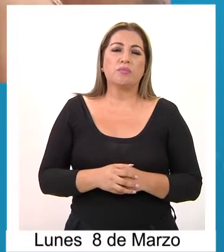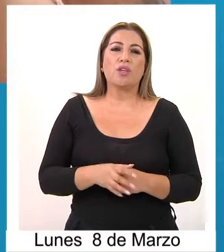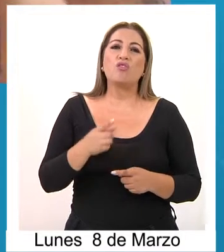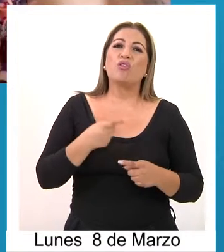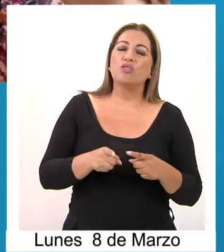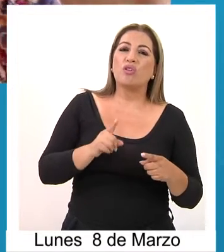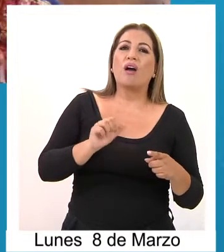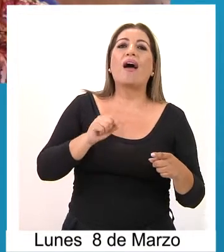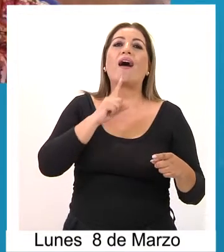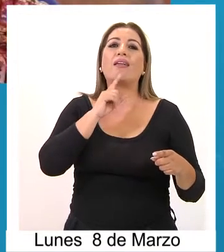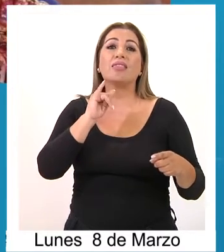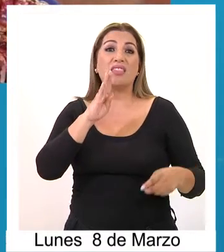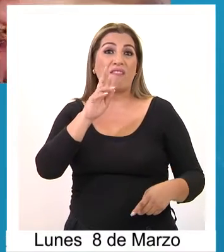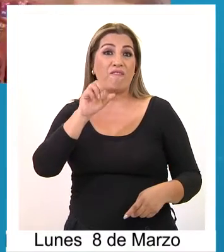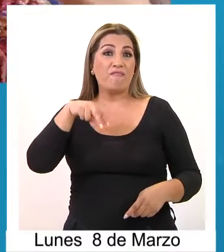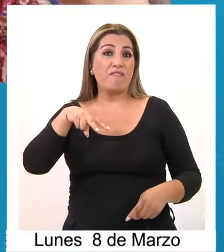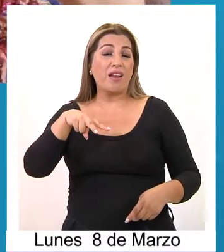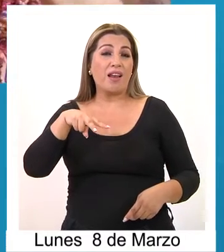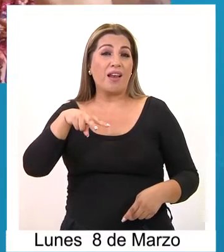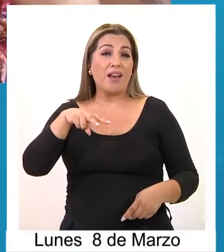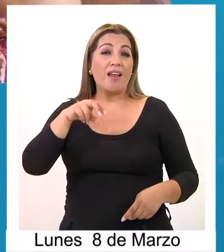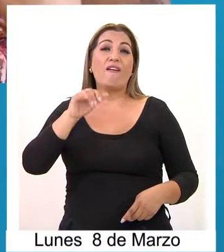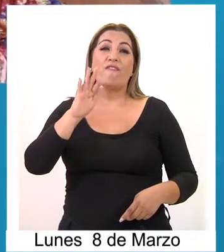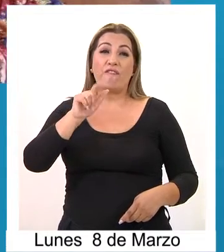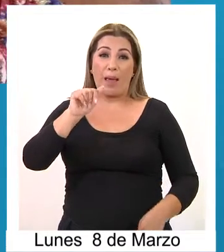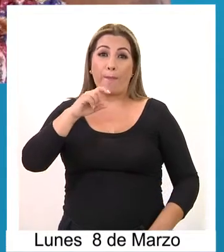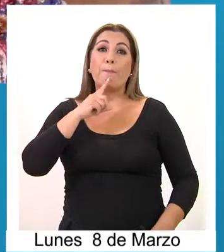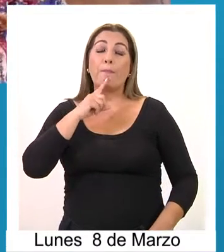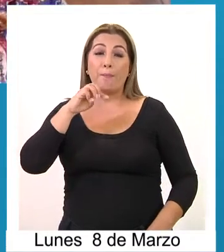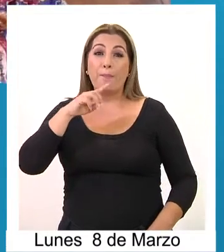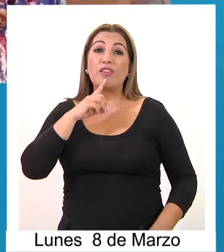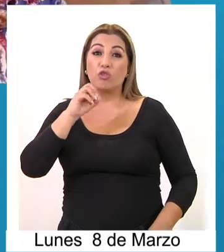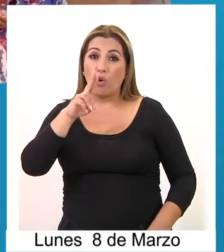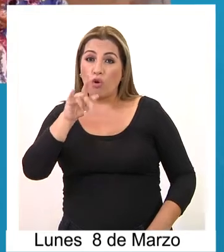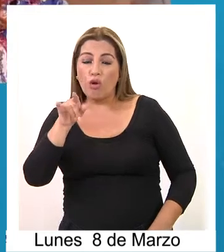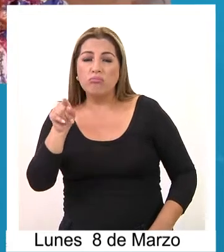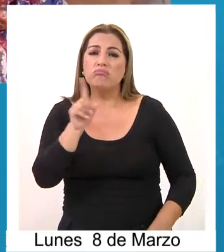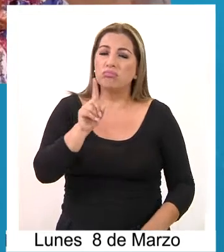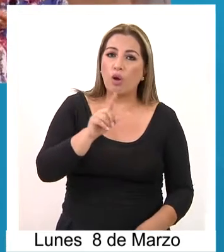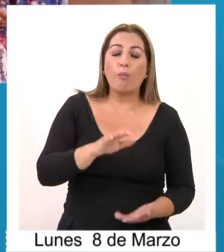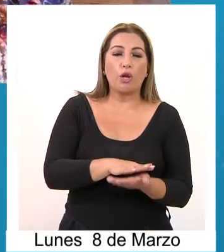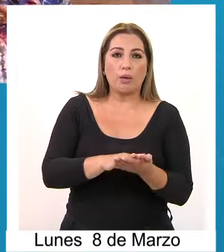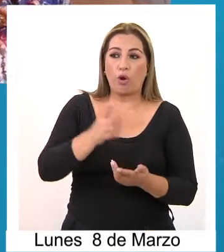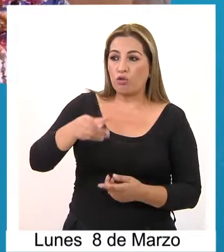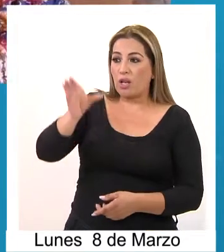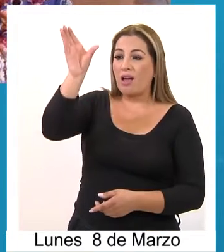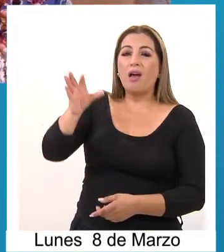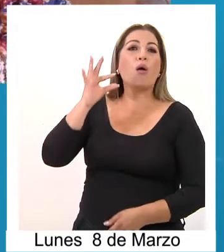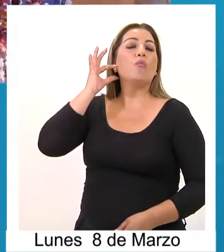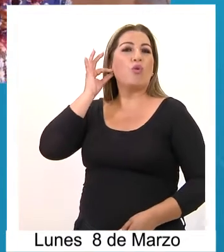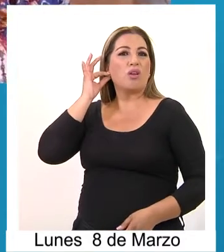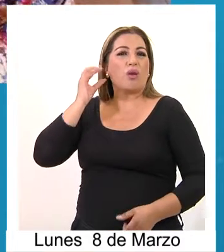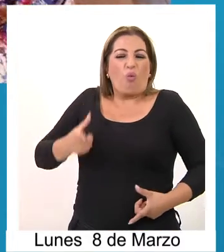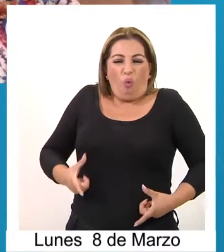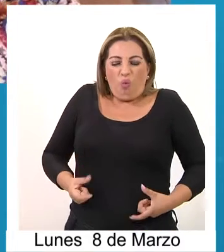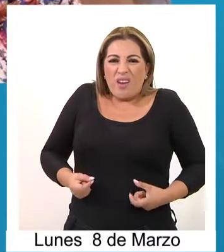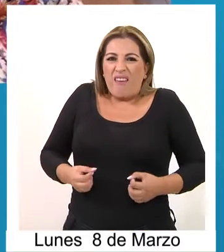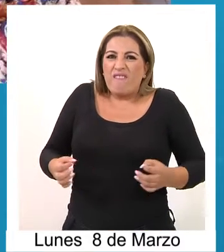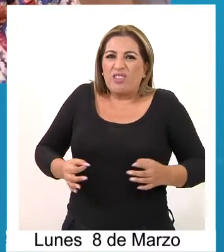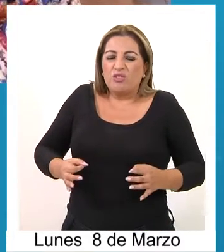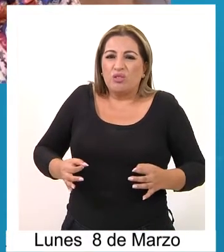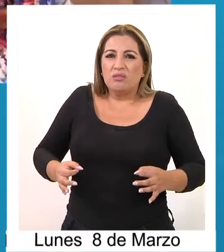antiinflamatorio que ha mostrado algunos defectos y algunos riesgos potenciales. En cambio, si yo tengo una mujer que está con una sepsis, que es una